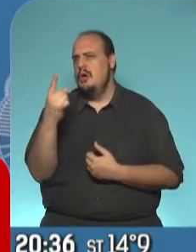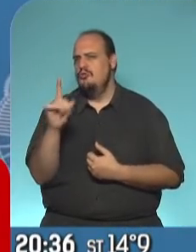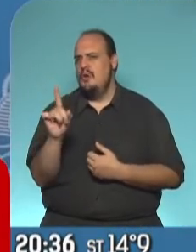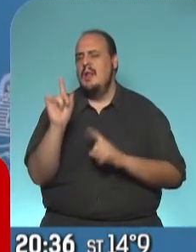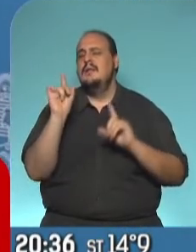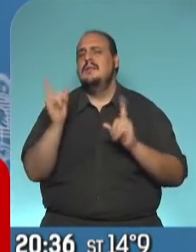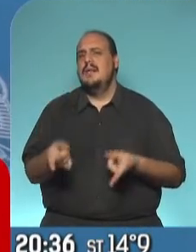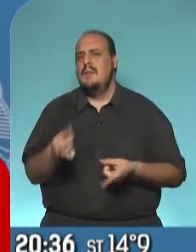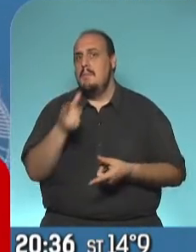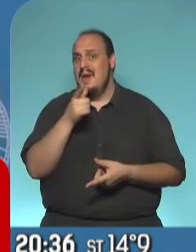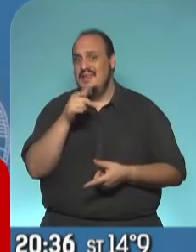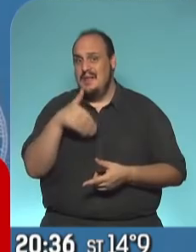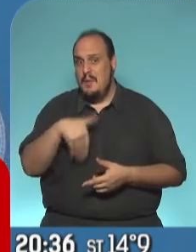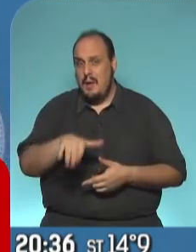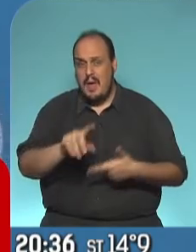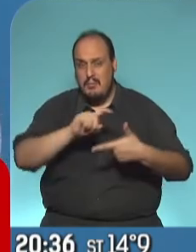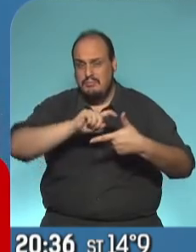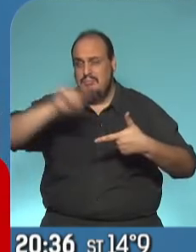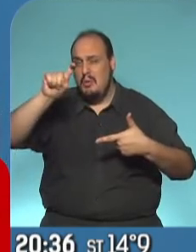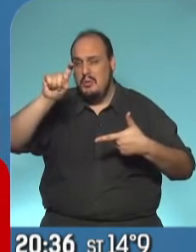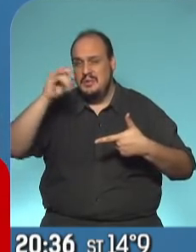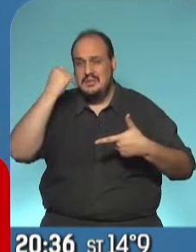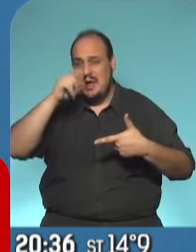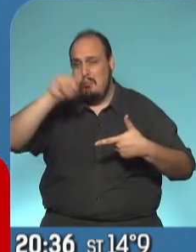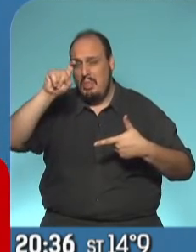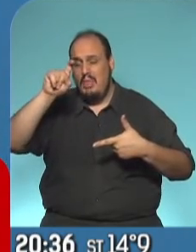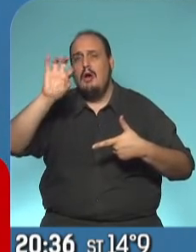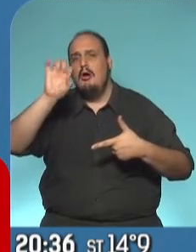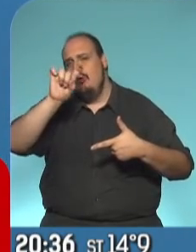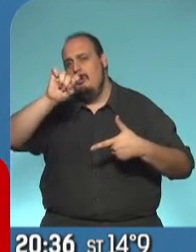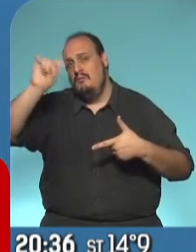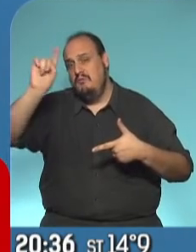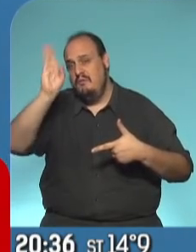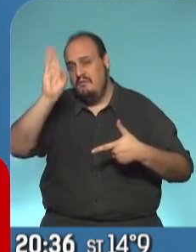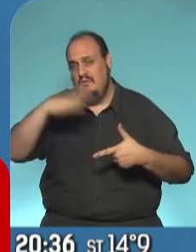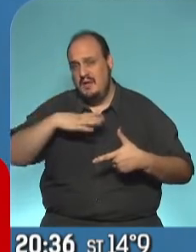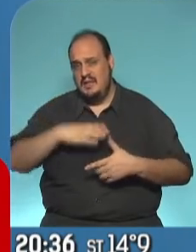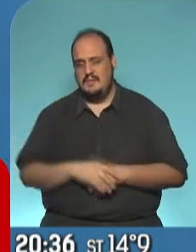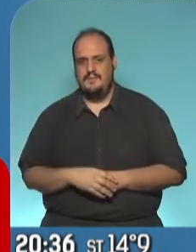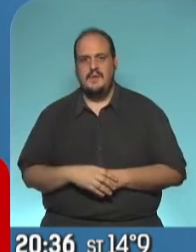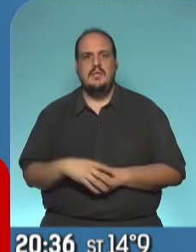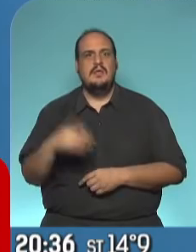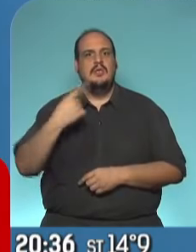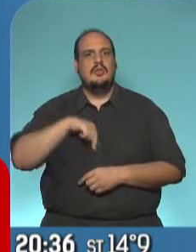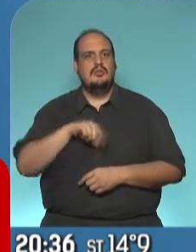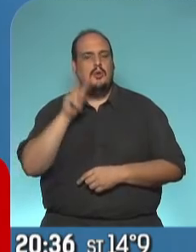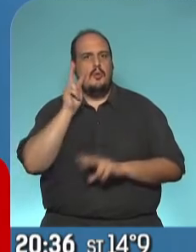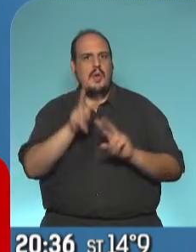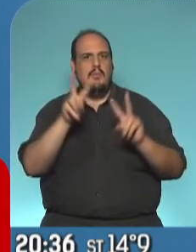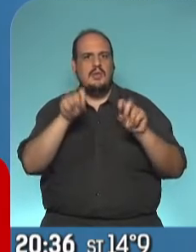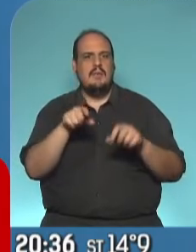de alguna manera al pico de contagios o aún falta? La evaluación que se realiza permanentemente desde el punto de vista